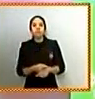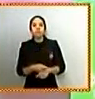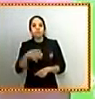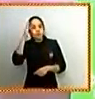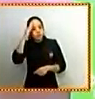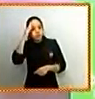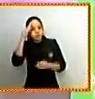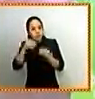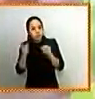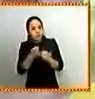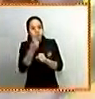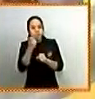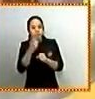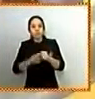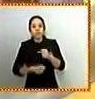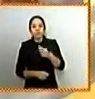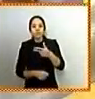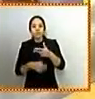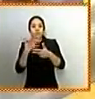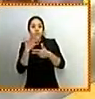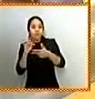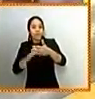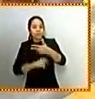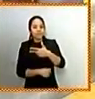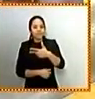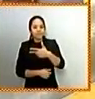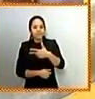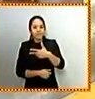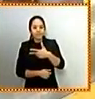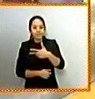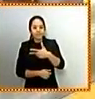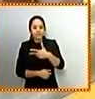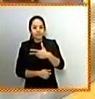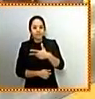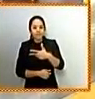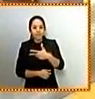el primer número seleccionado, muchísima suerte.